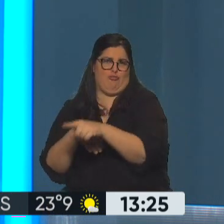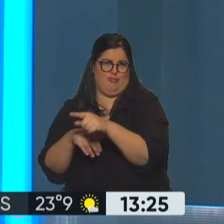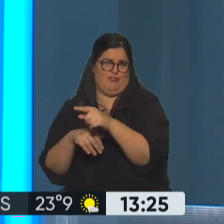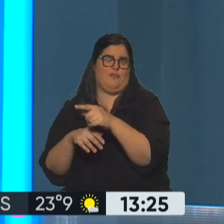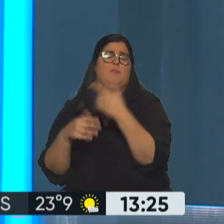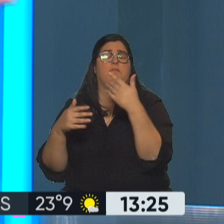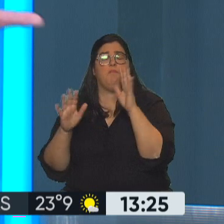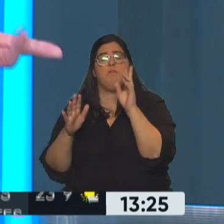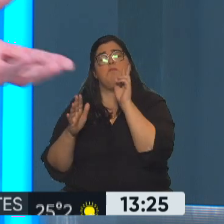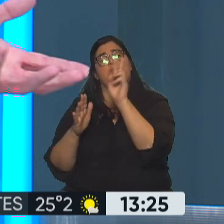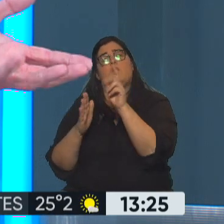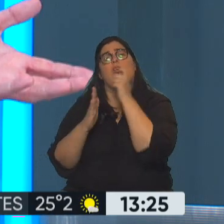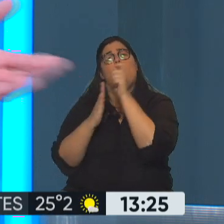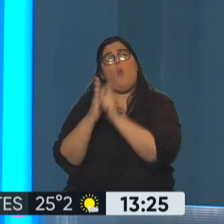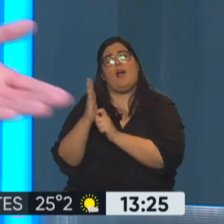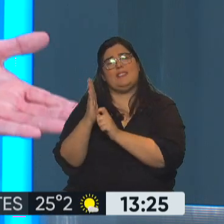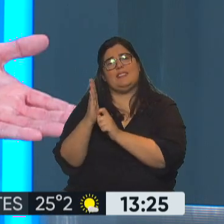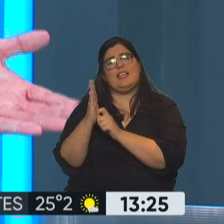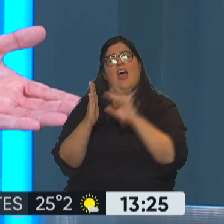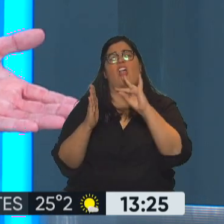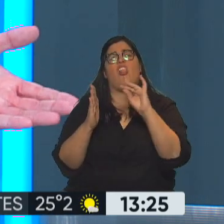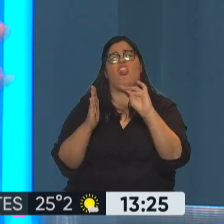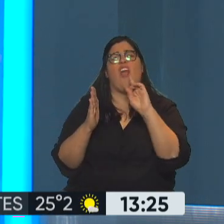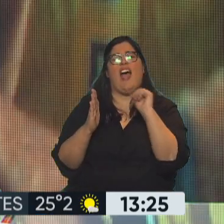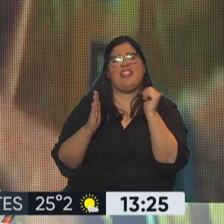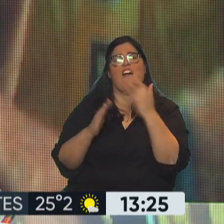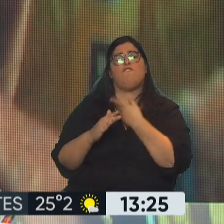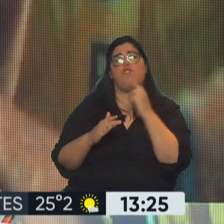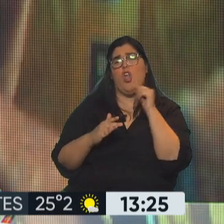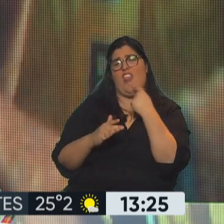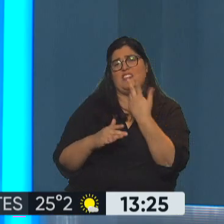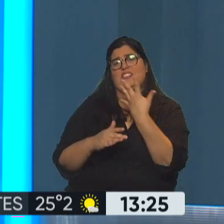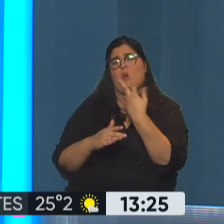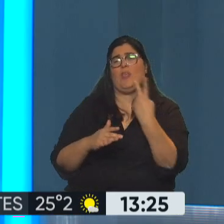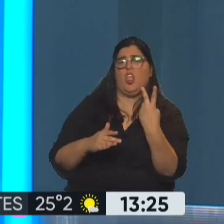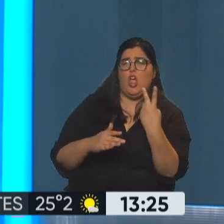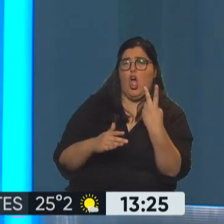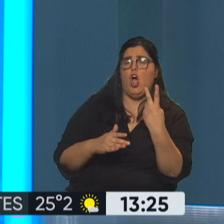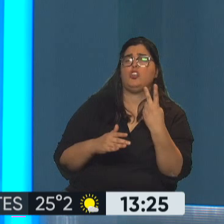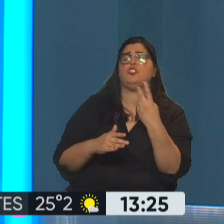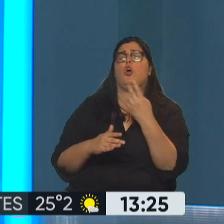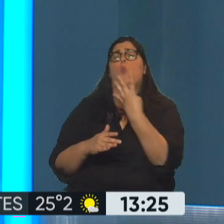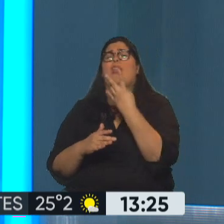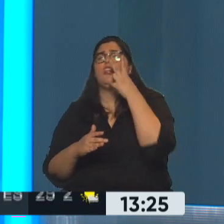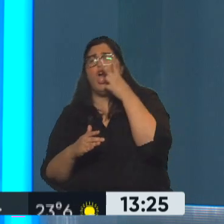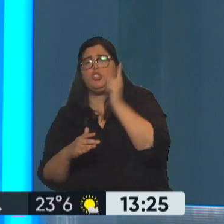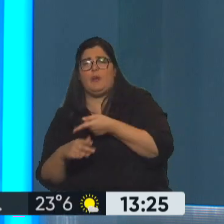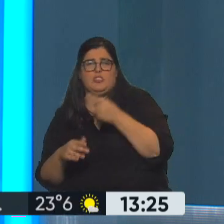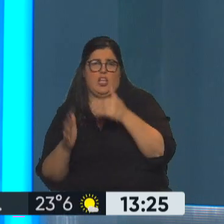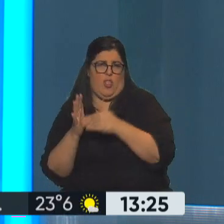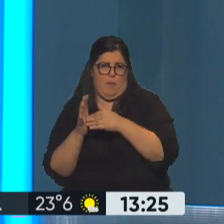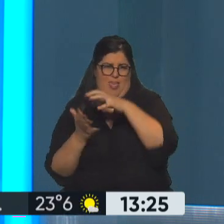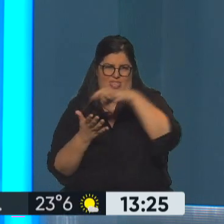encuestas tiene alguna data fuera, dice 52%, otros 50% y Sí, otro más o menos. 48%. ¿Dónde está el